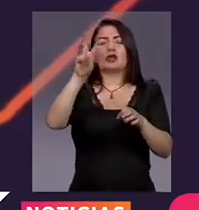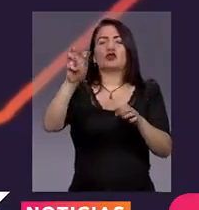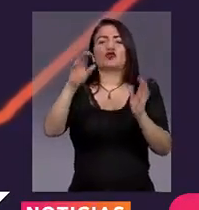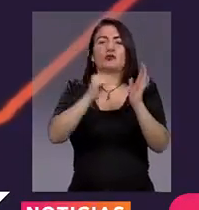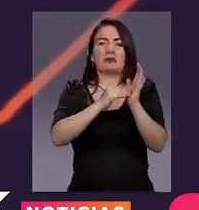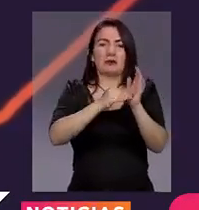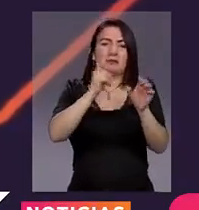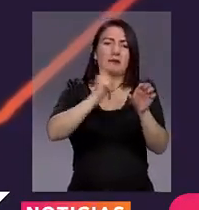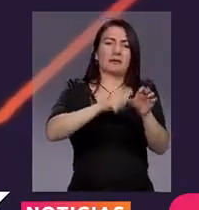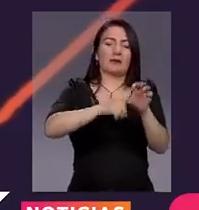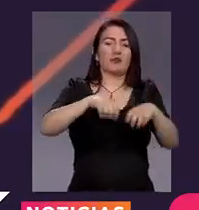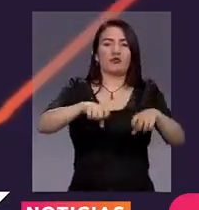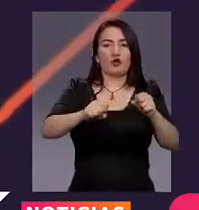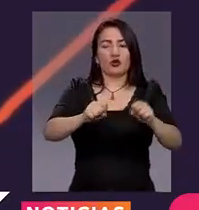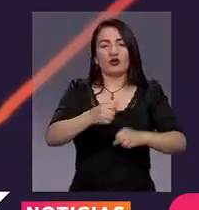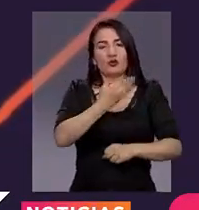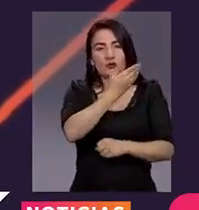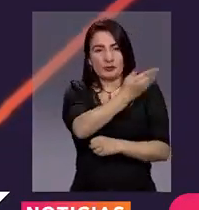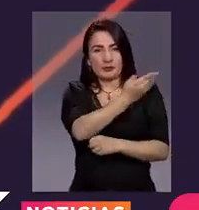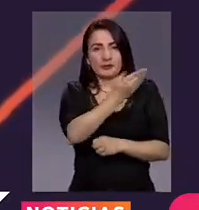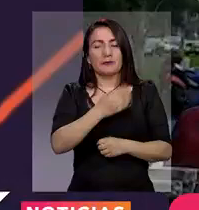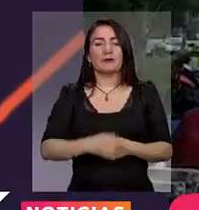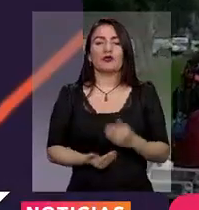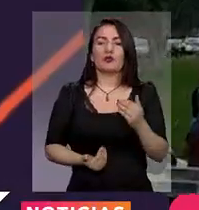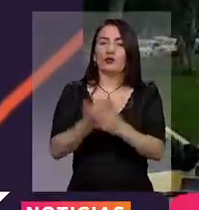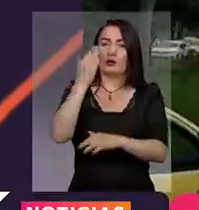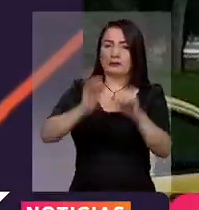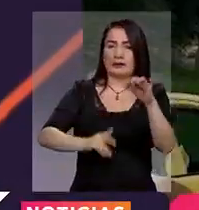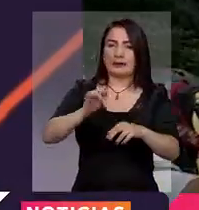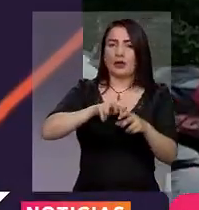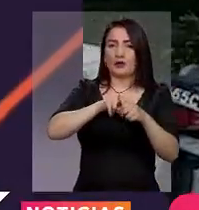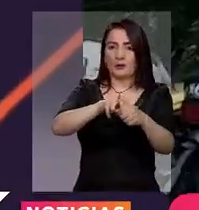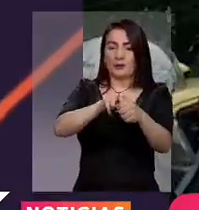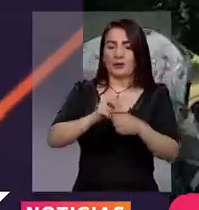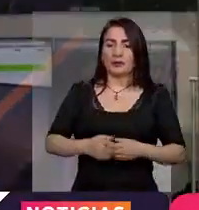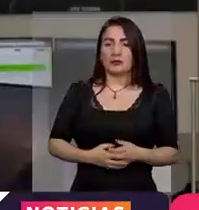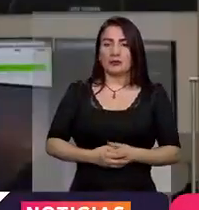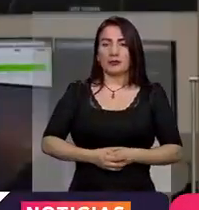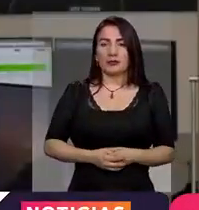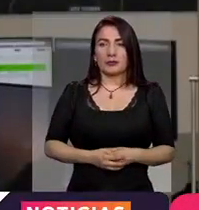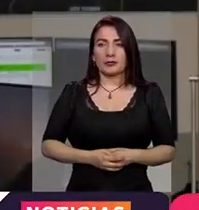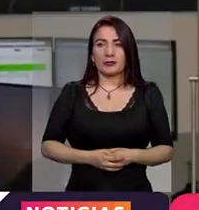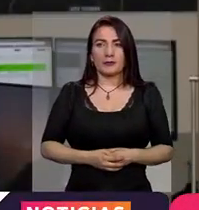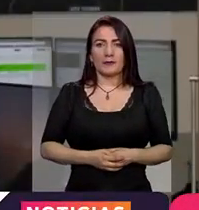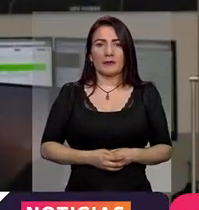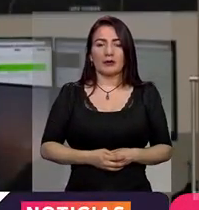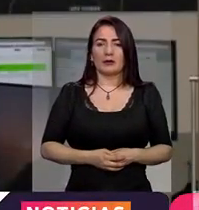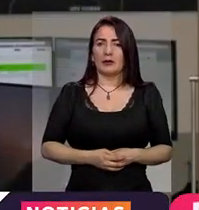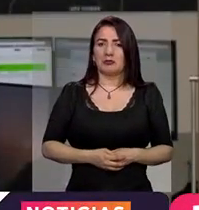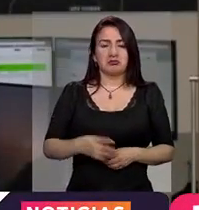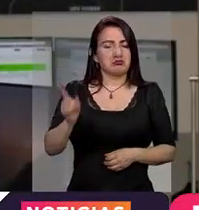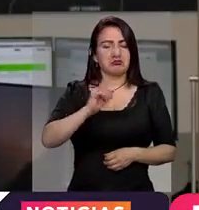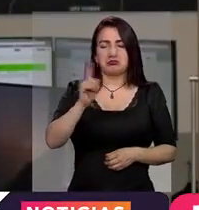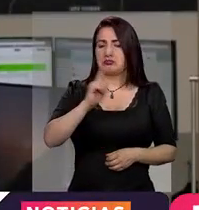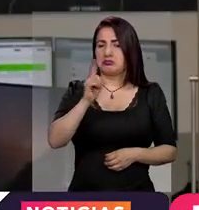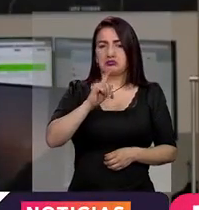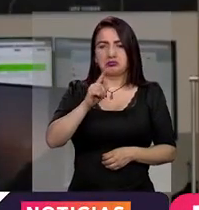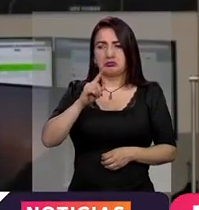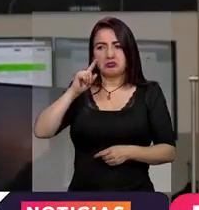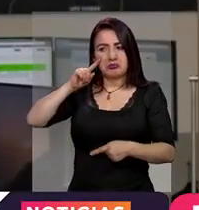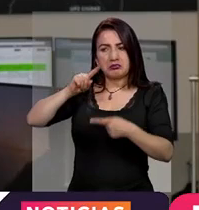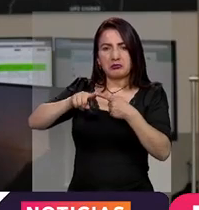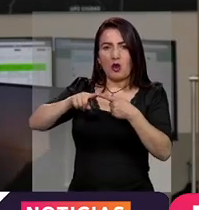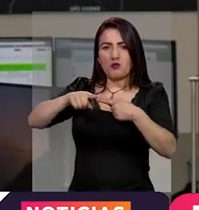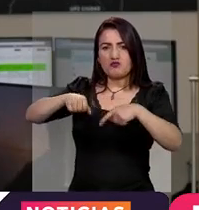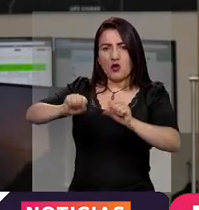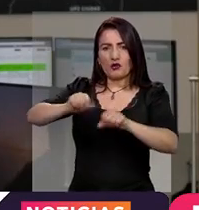matrículas a continuación las declaraciones del nuevo secretario de movilidad no estamos estudiando en este momento el pri placa